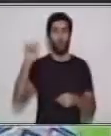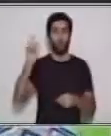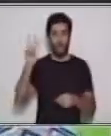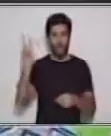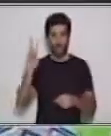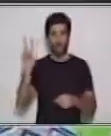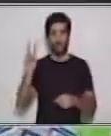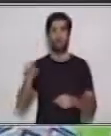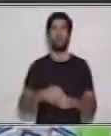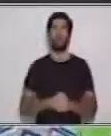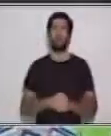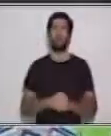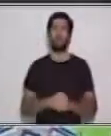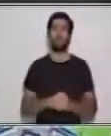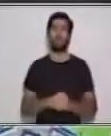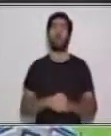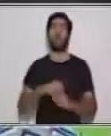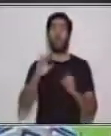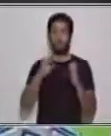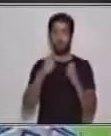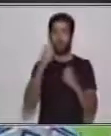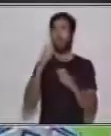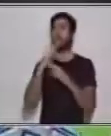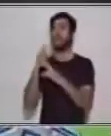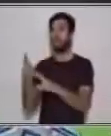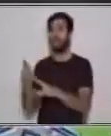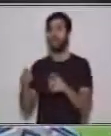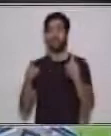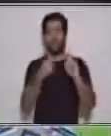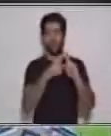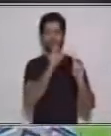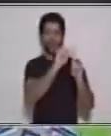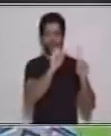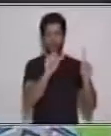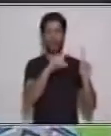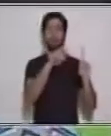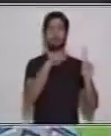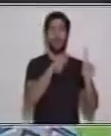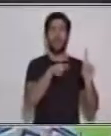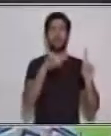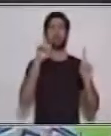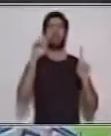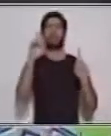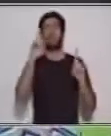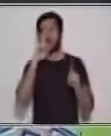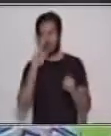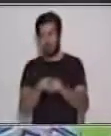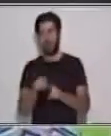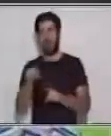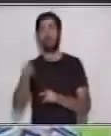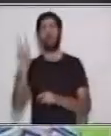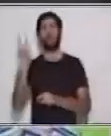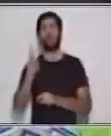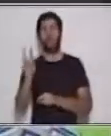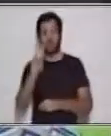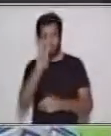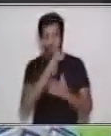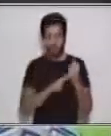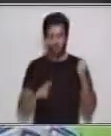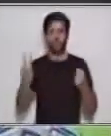viernes. Entonces, martes y viernes. Estos 2